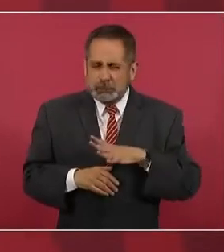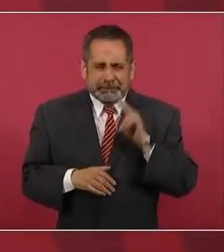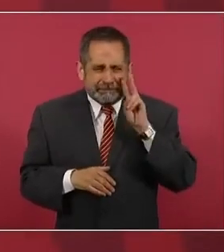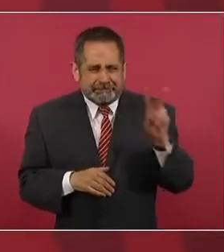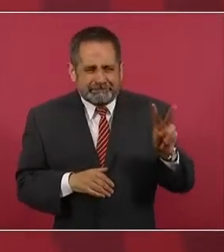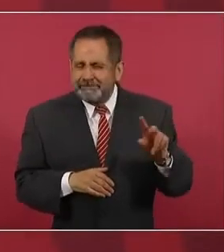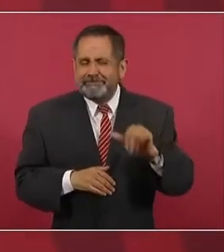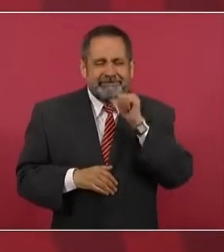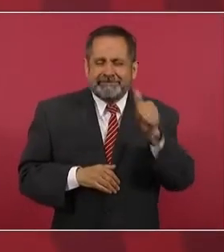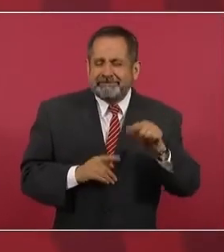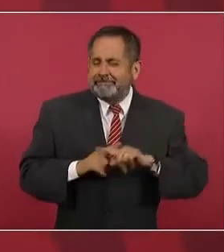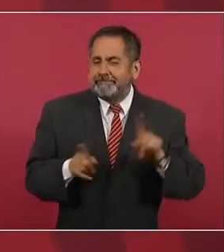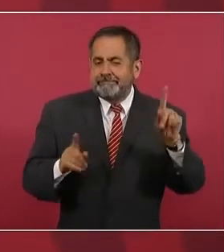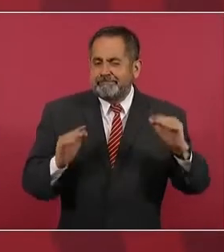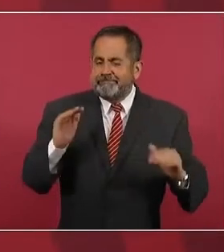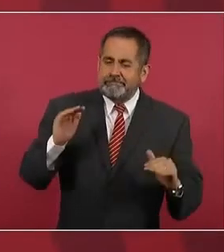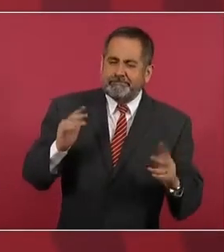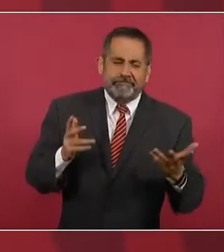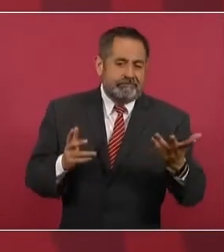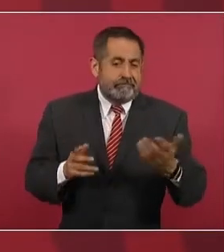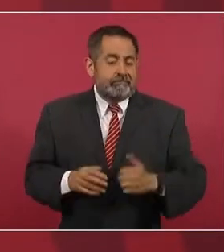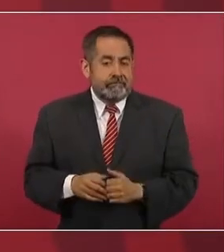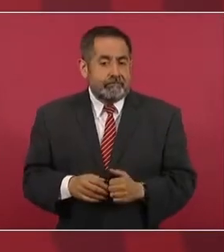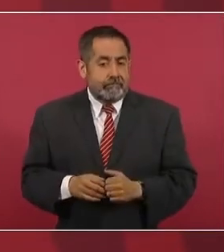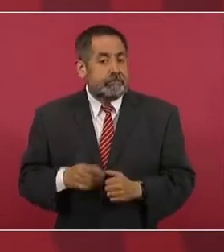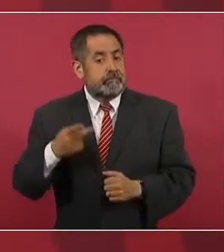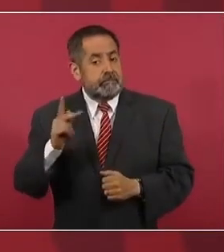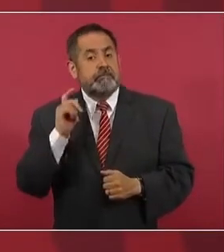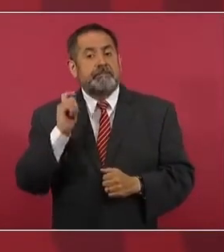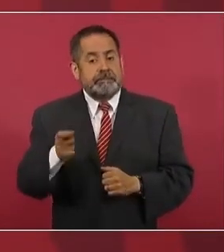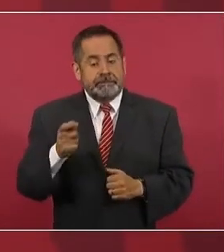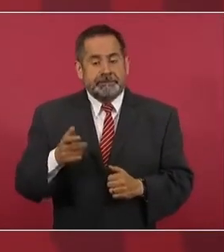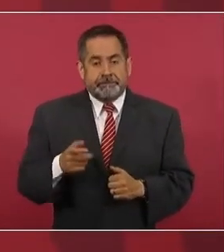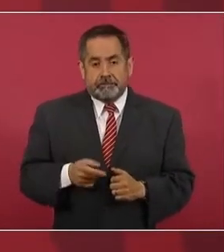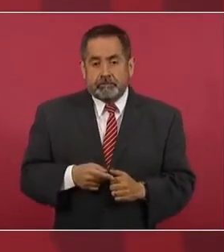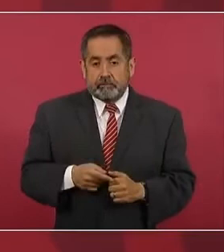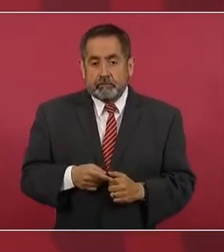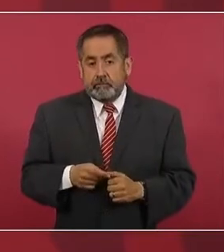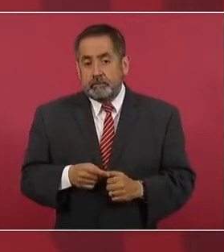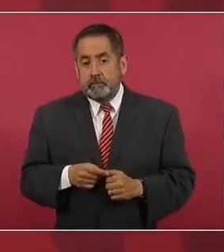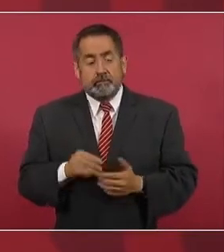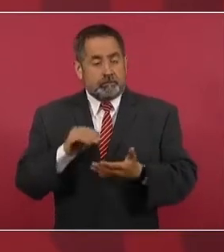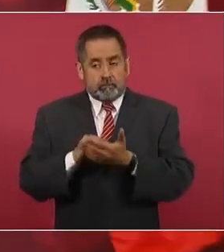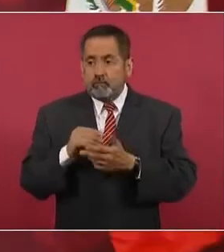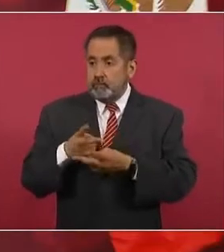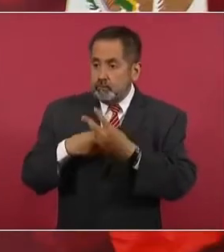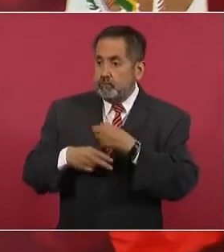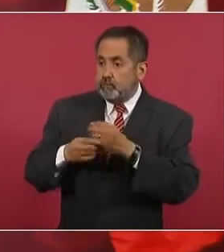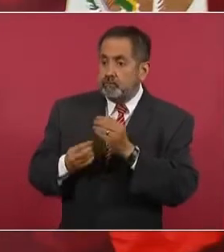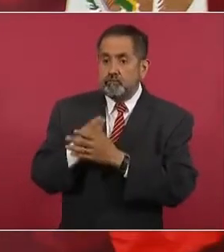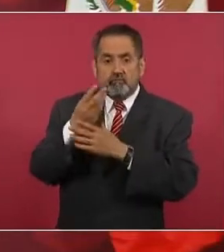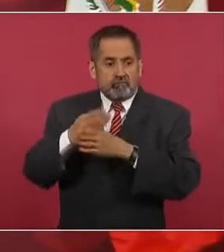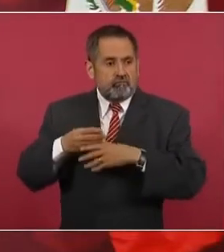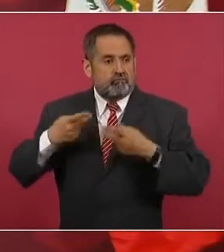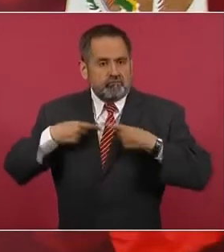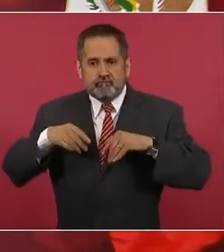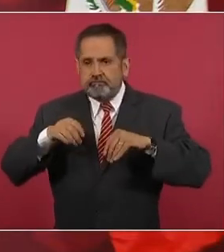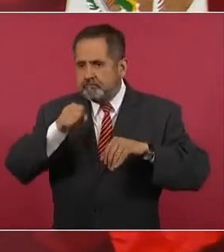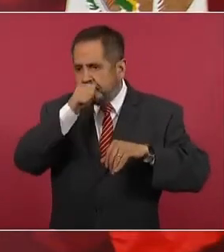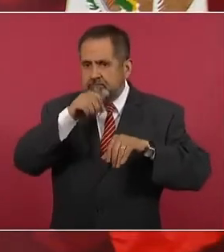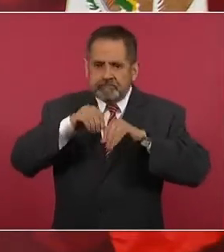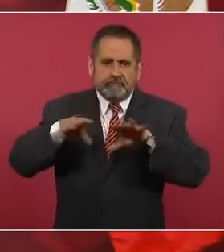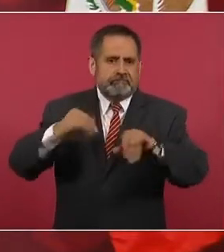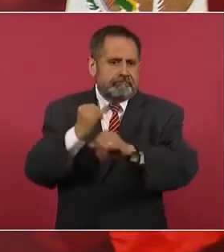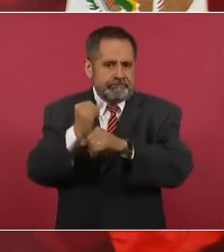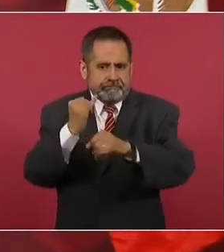no hay equilibrios, pero sí está surgiendo un movimiento distinto en